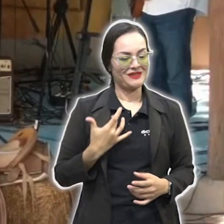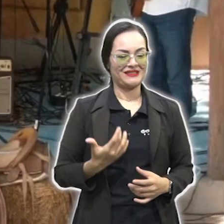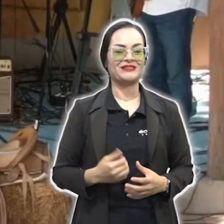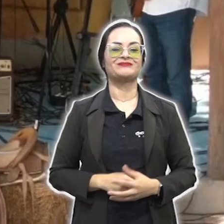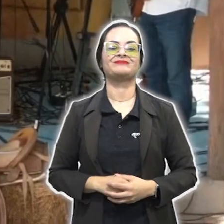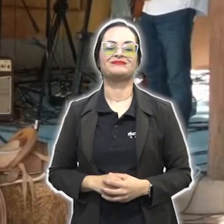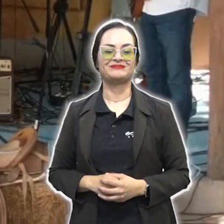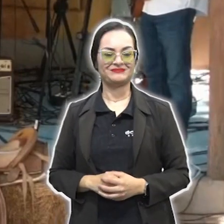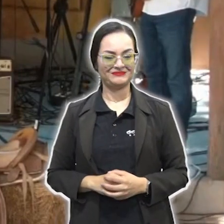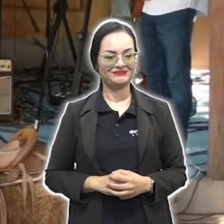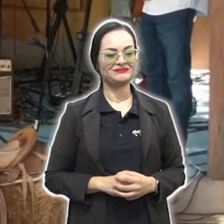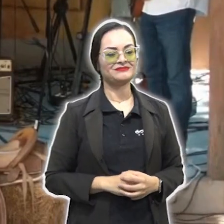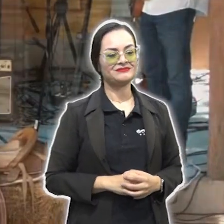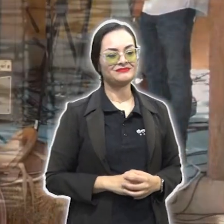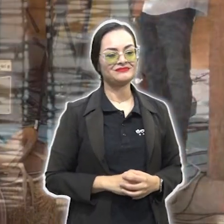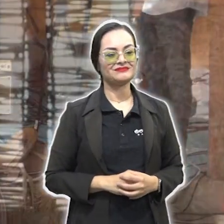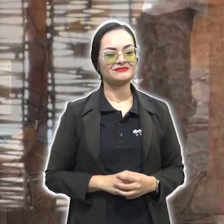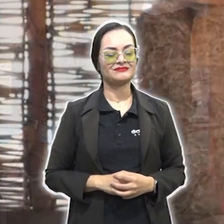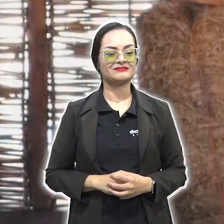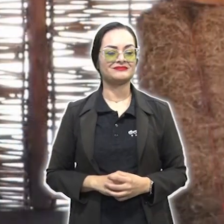niño y su familia.